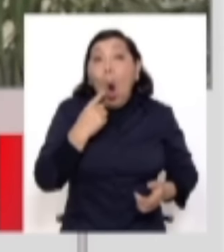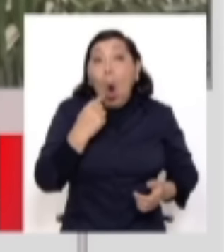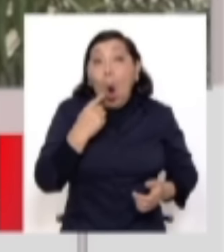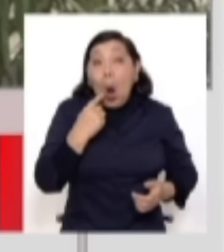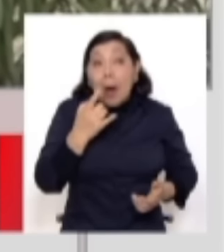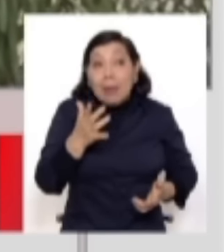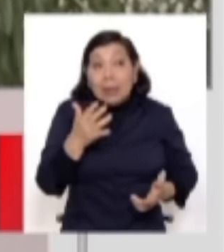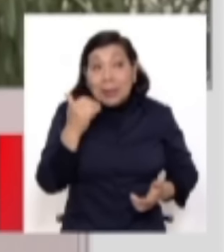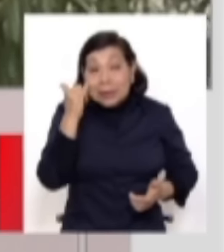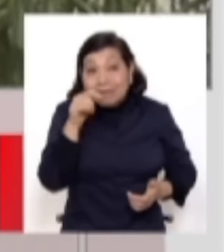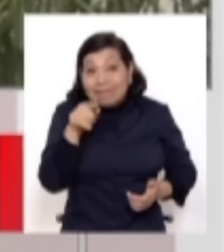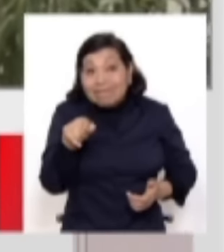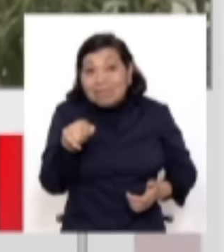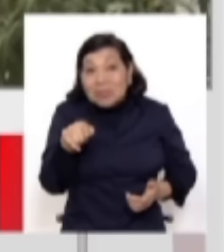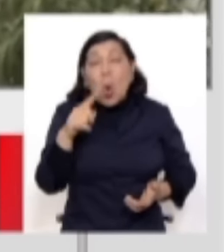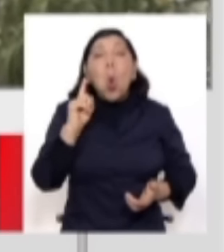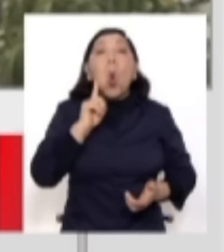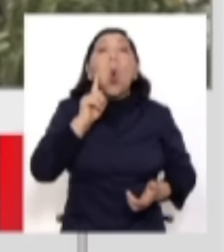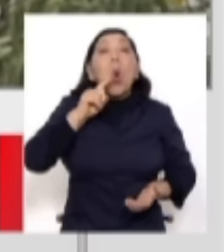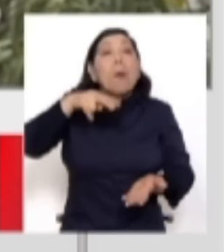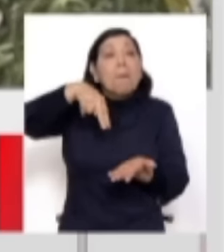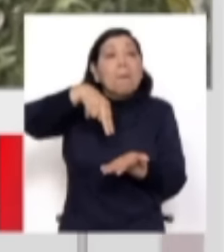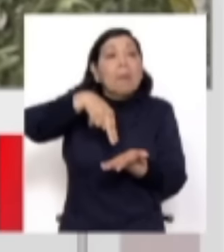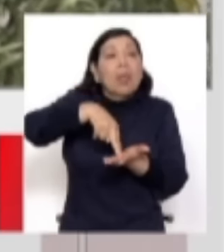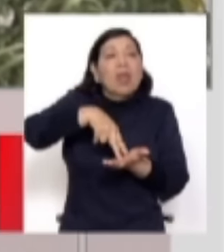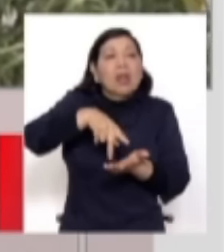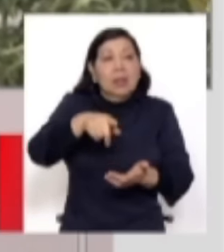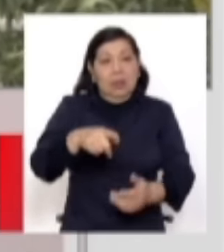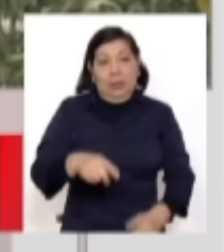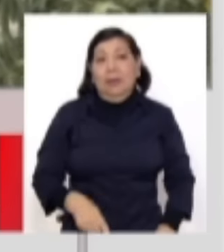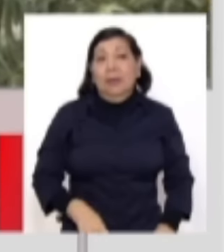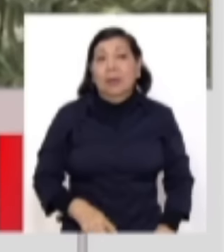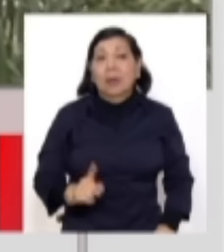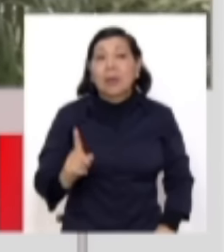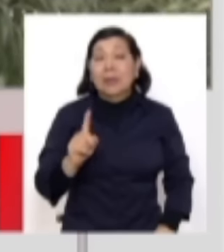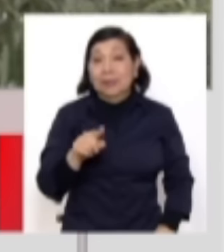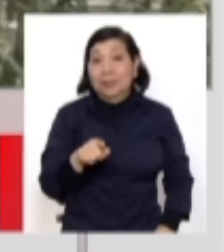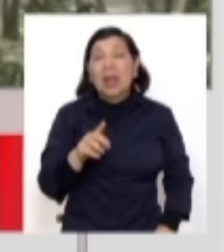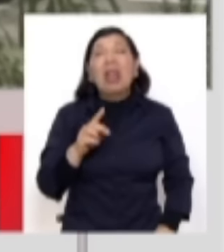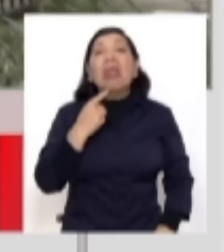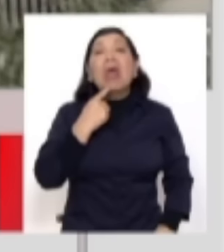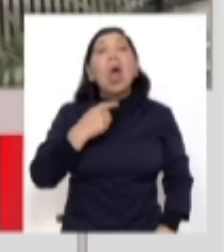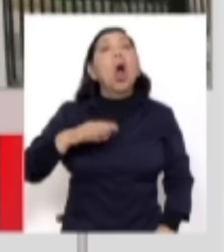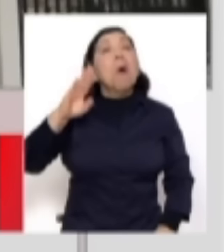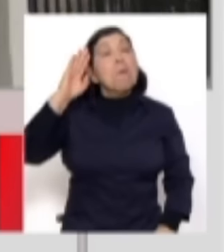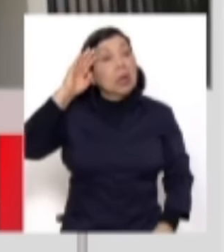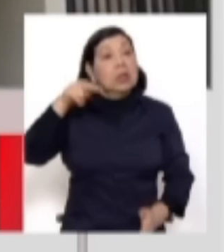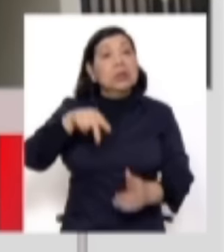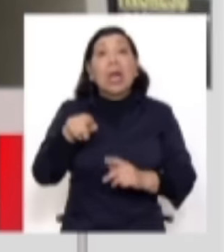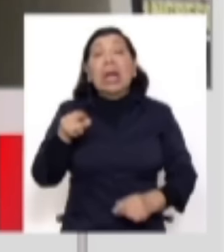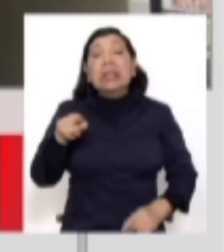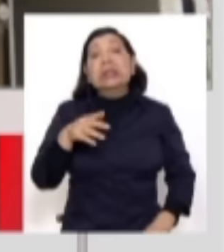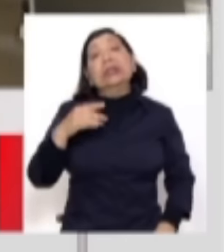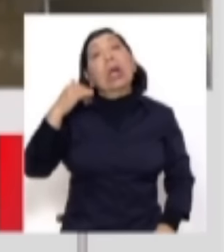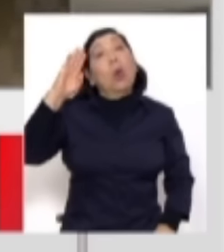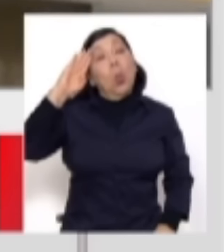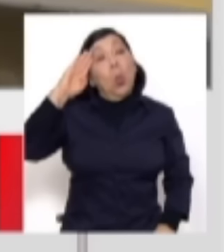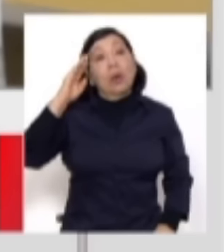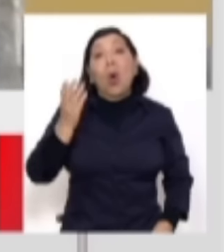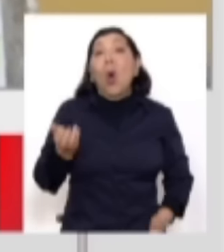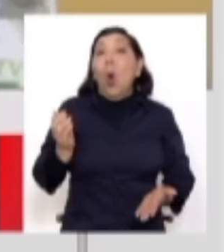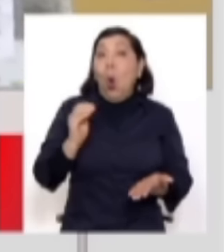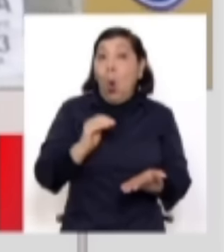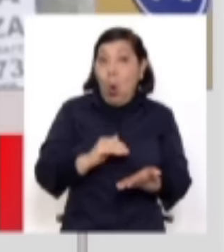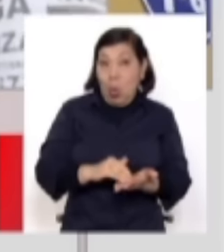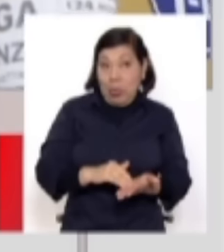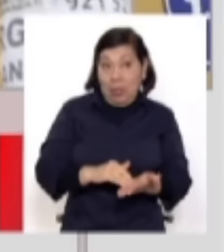sale en las cámaras, él está hablando con ese tal Juan, el que se ha hecho pasar como policía. Ese Juan de